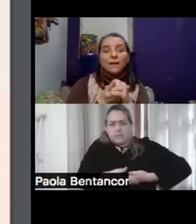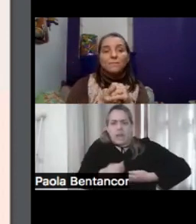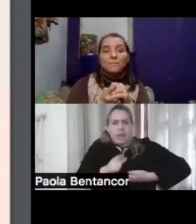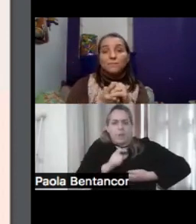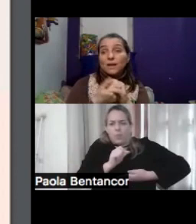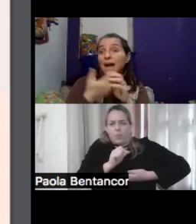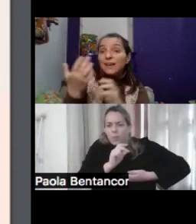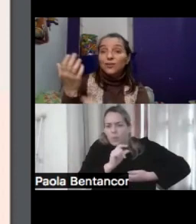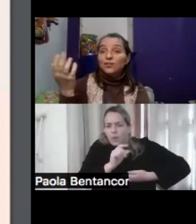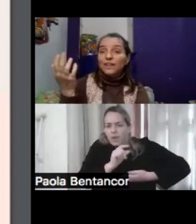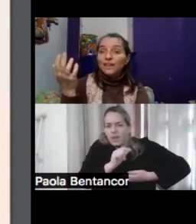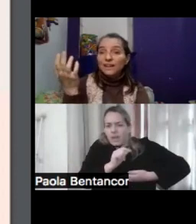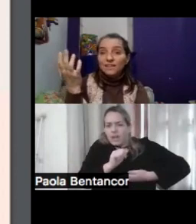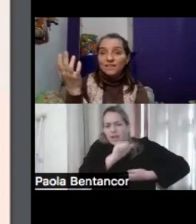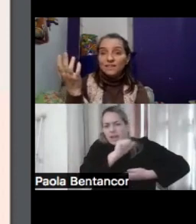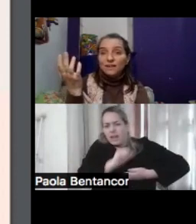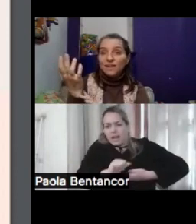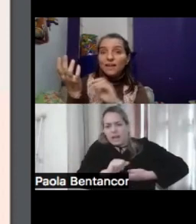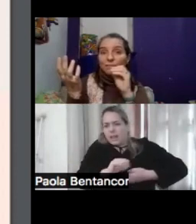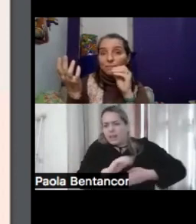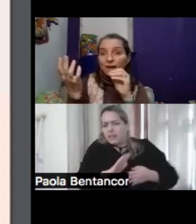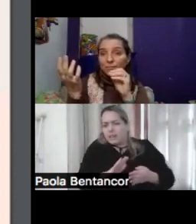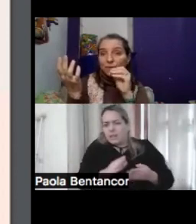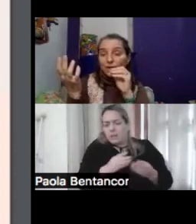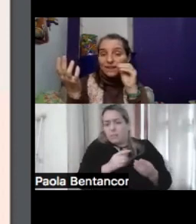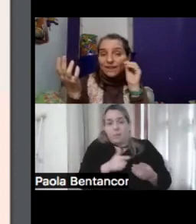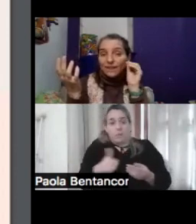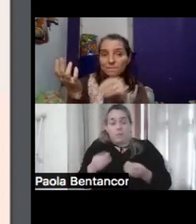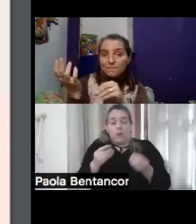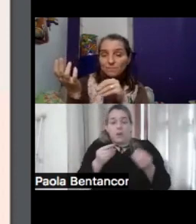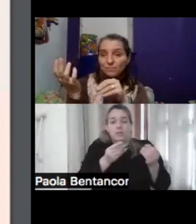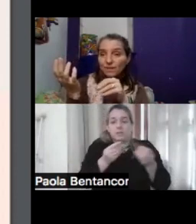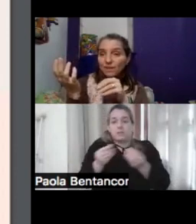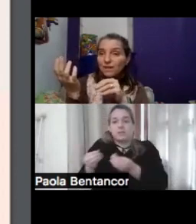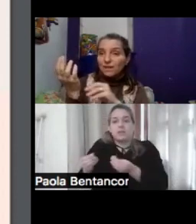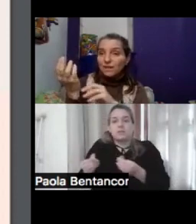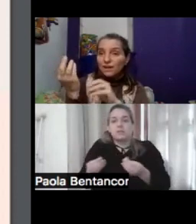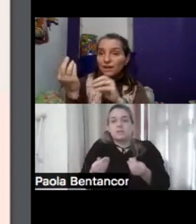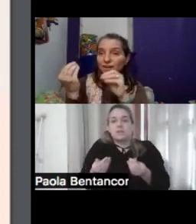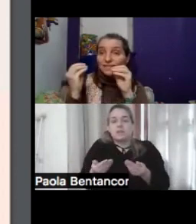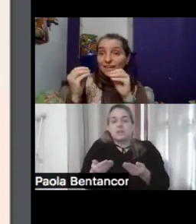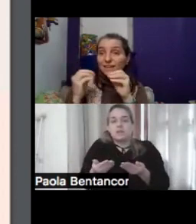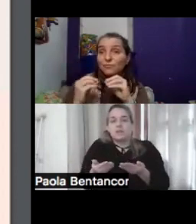lesiones. Al no tener la sensibilidad para poder